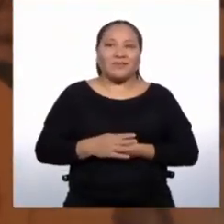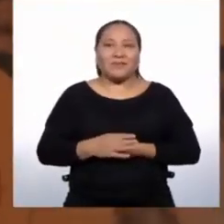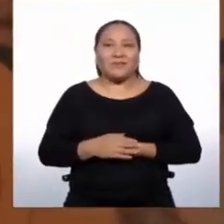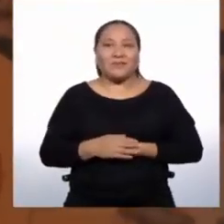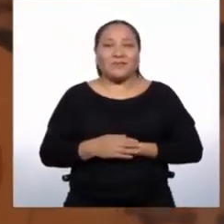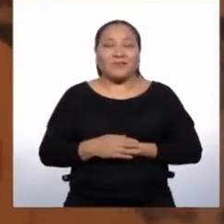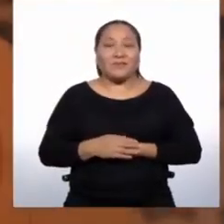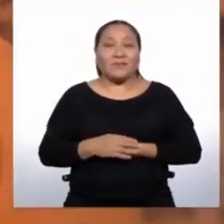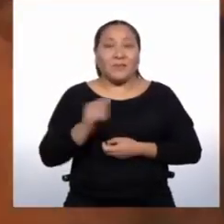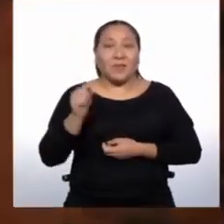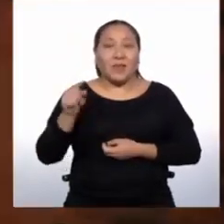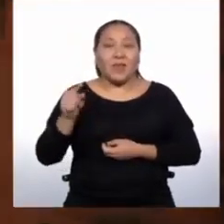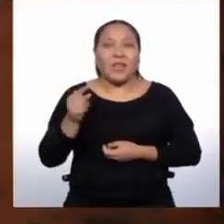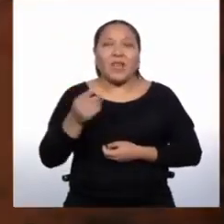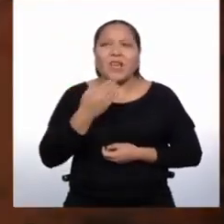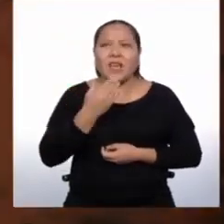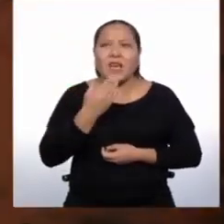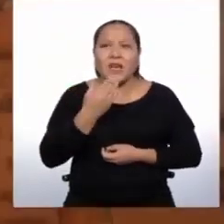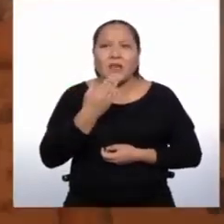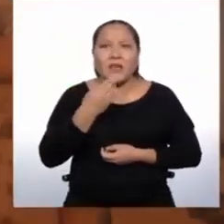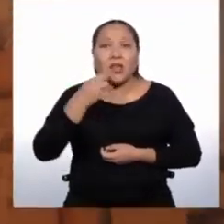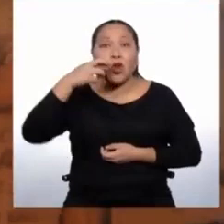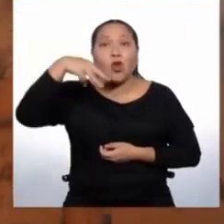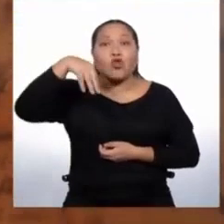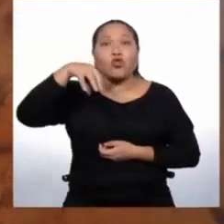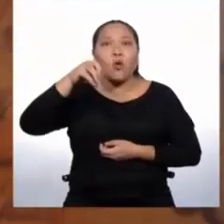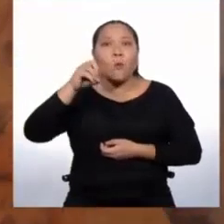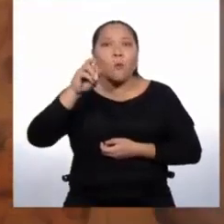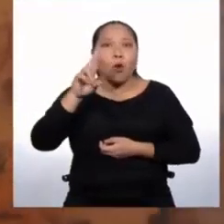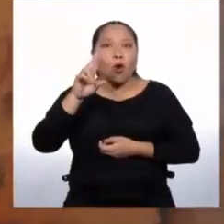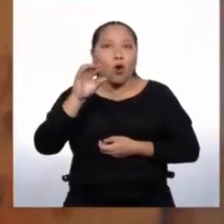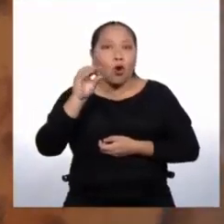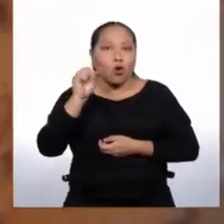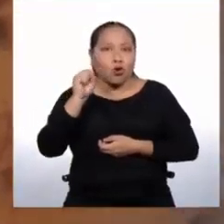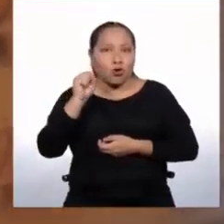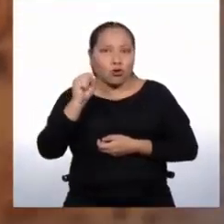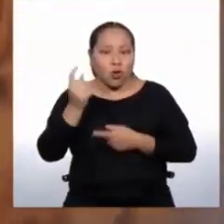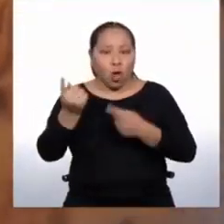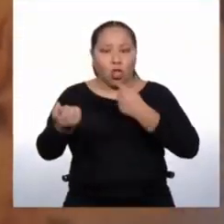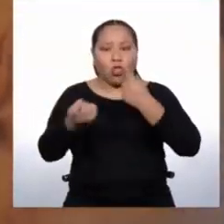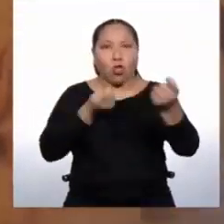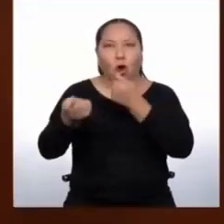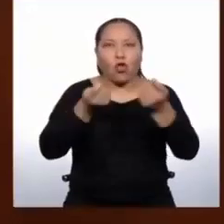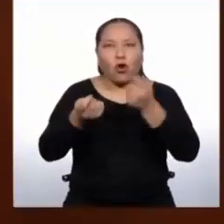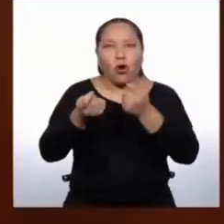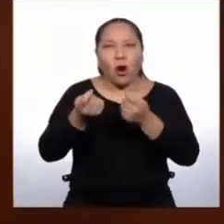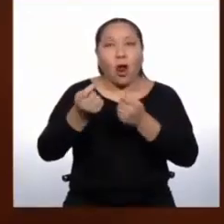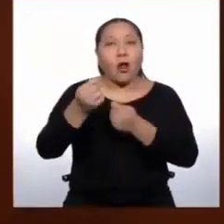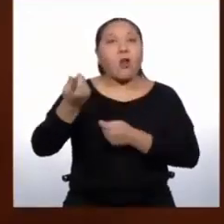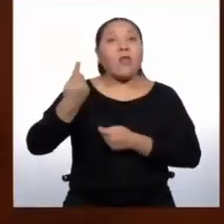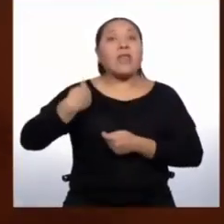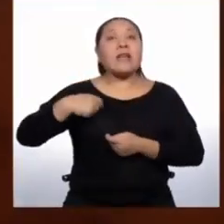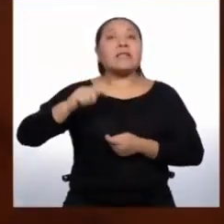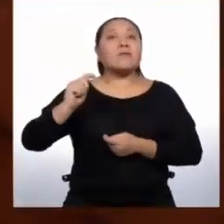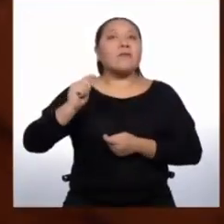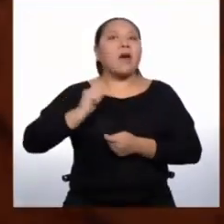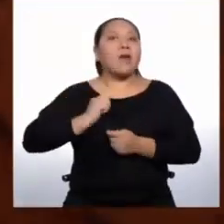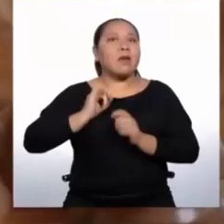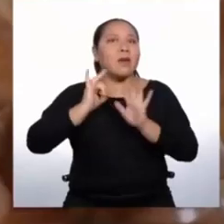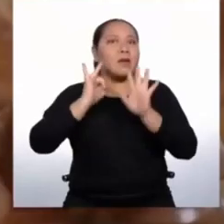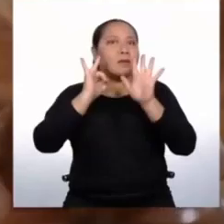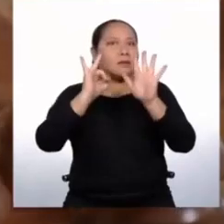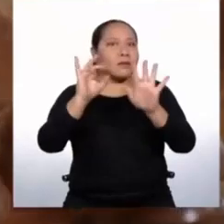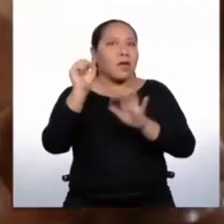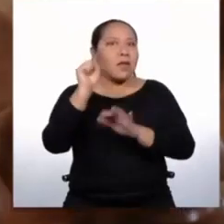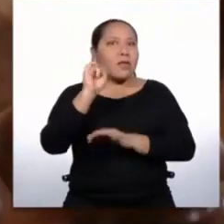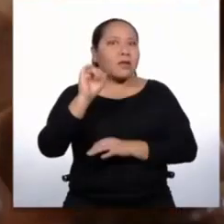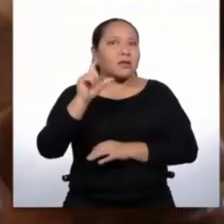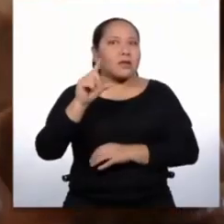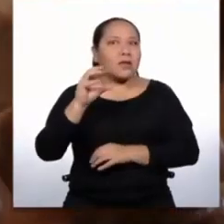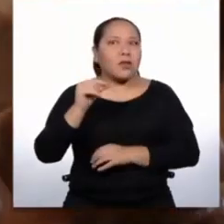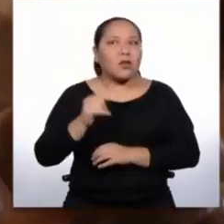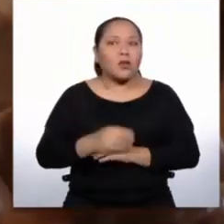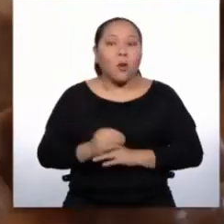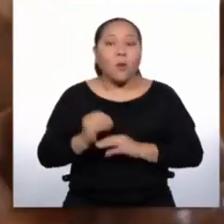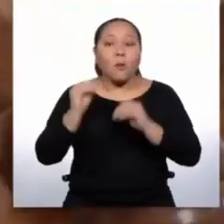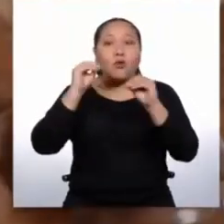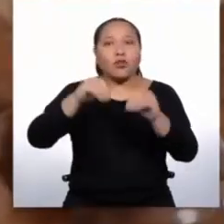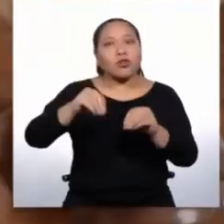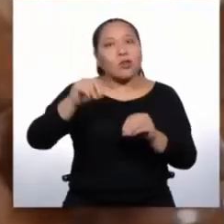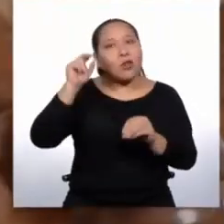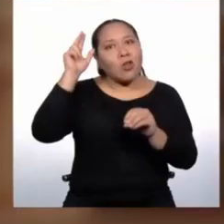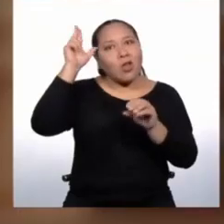Fueron los moros, quienes dominaron España durante 7 siglos, los que introdujeron la afición por el ajedrez en este